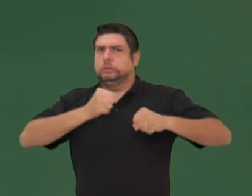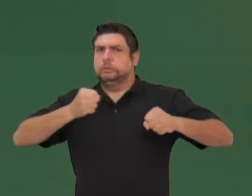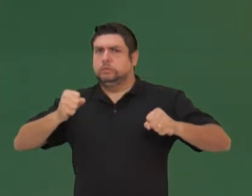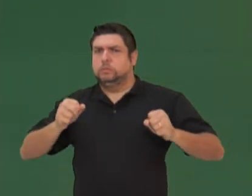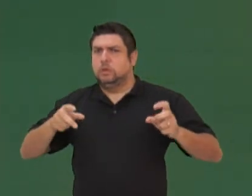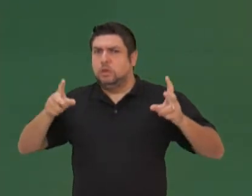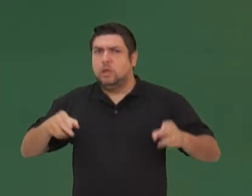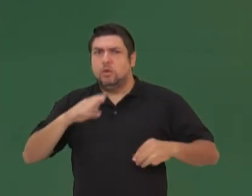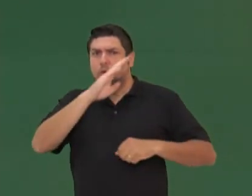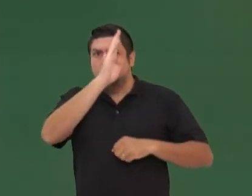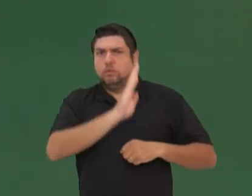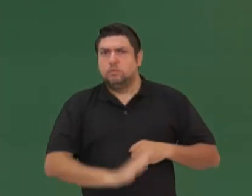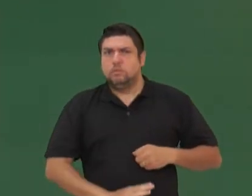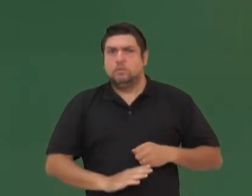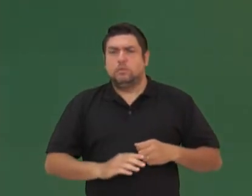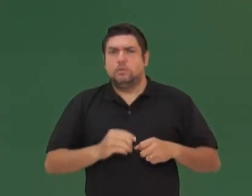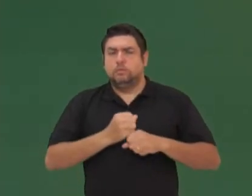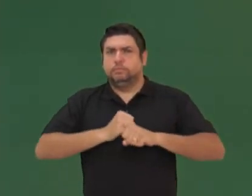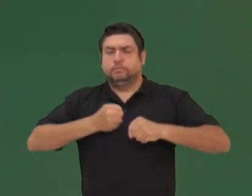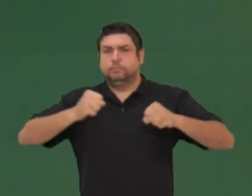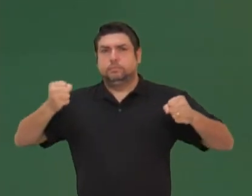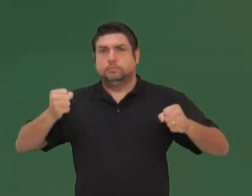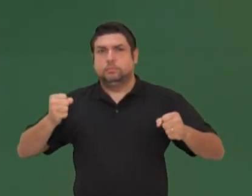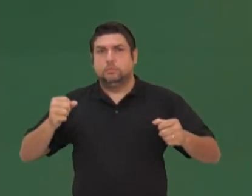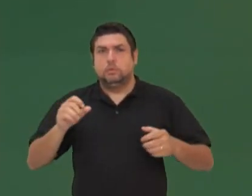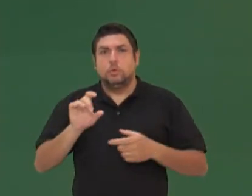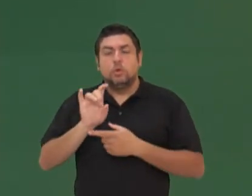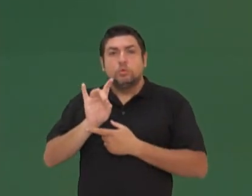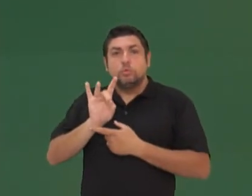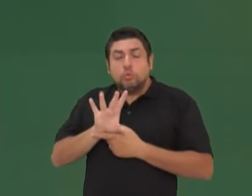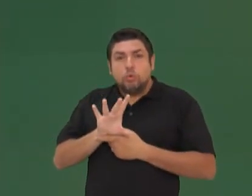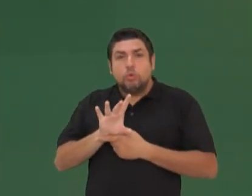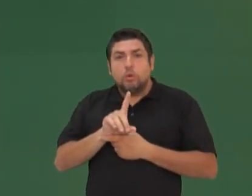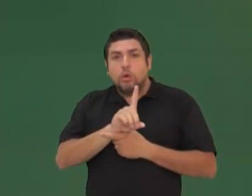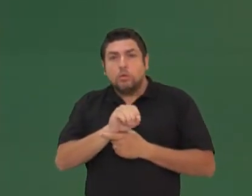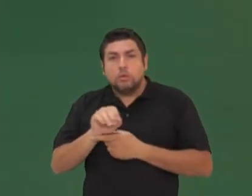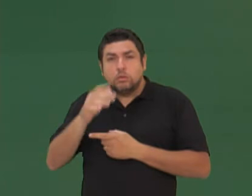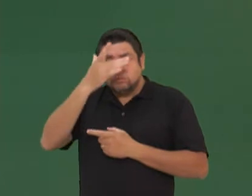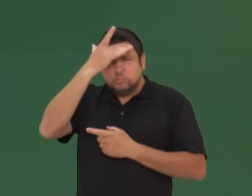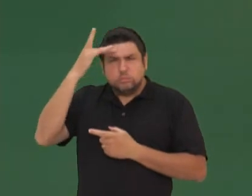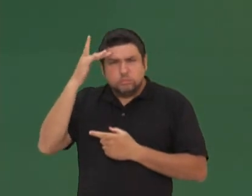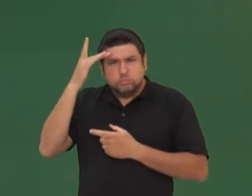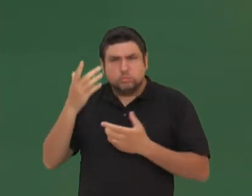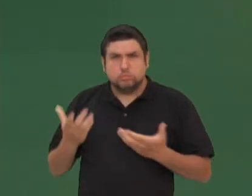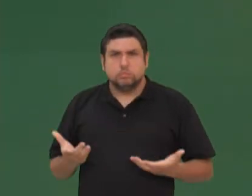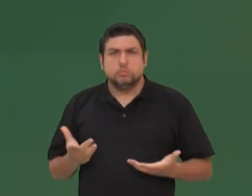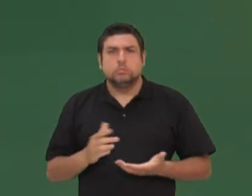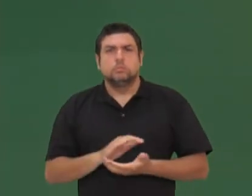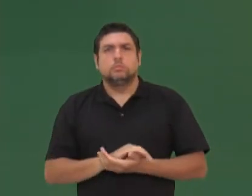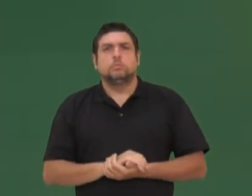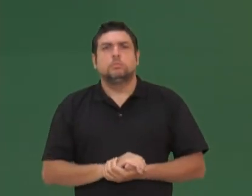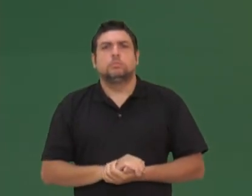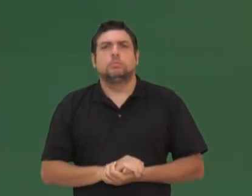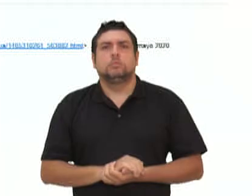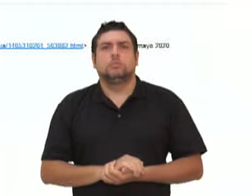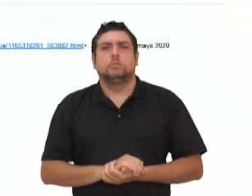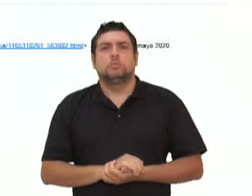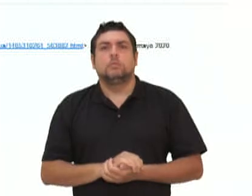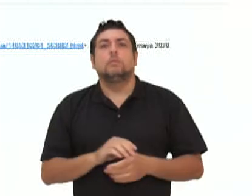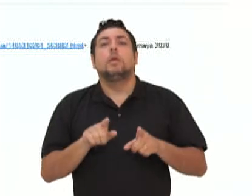aí. Mexicanos e extranjeros também. Se tuviese. Temos uma outra possibilidade também. Este